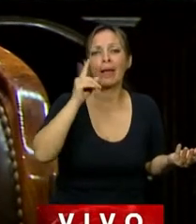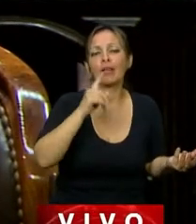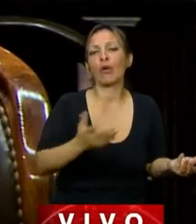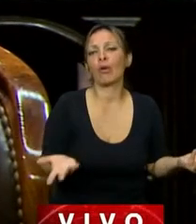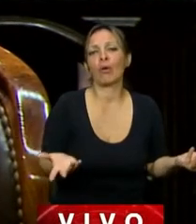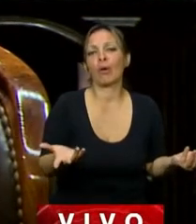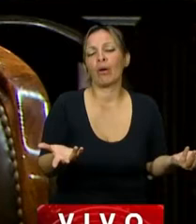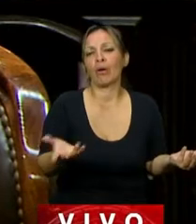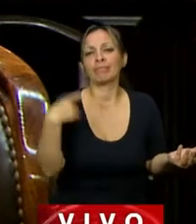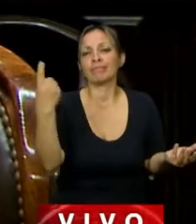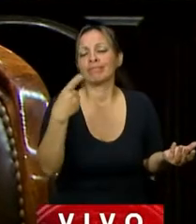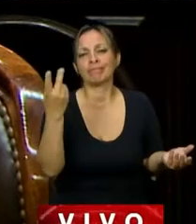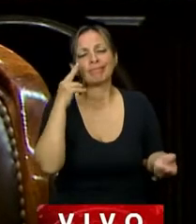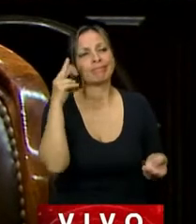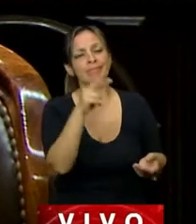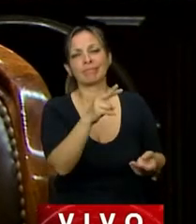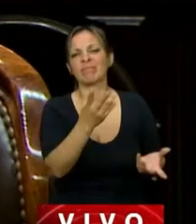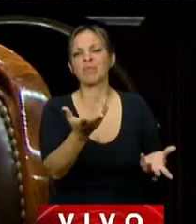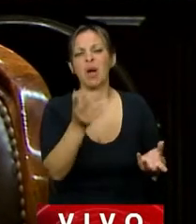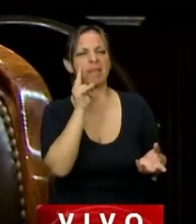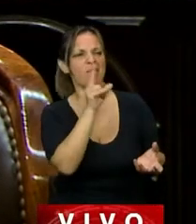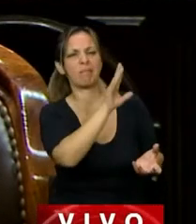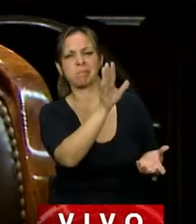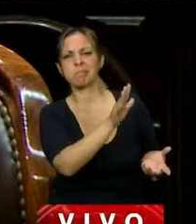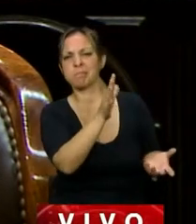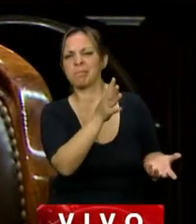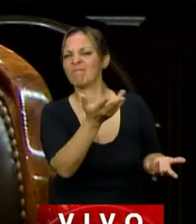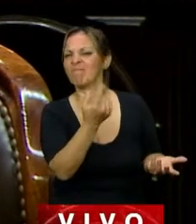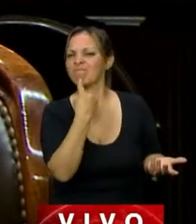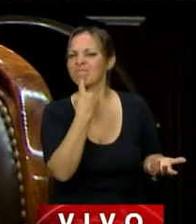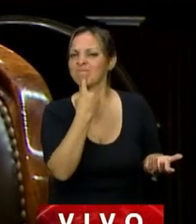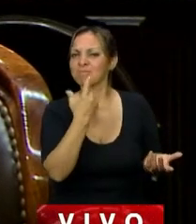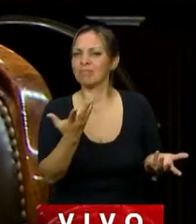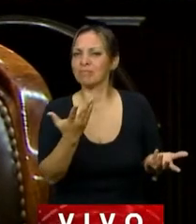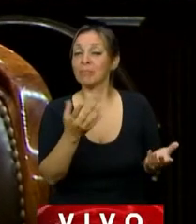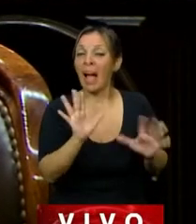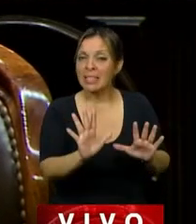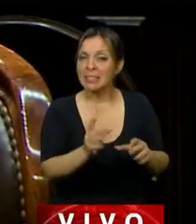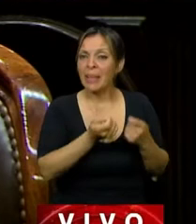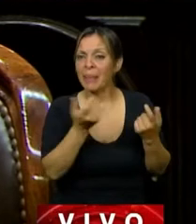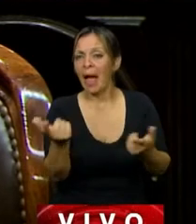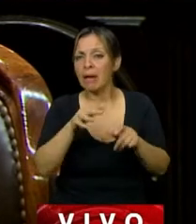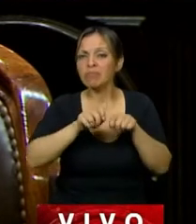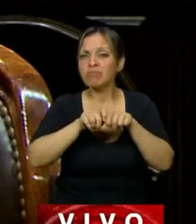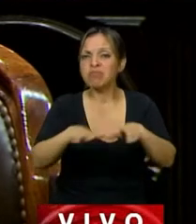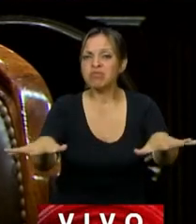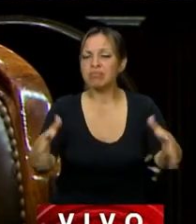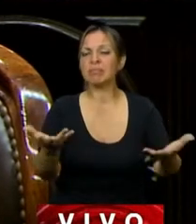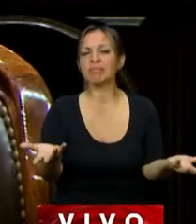un riesgo alto de mala fe, y la mala fe en los discursos